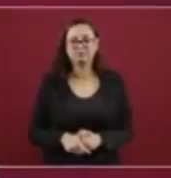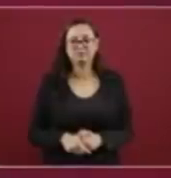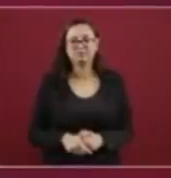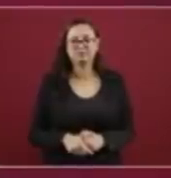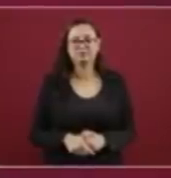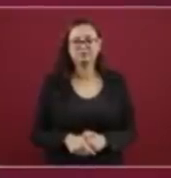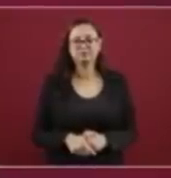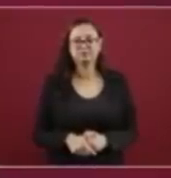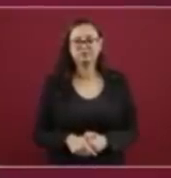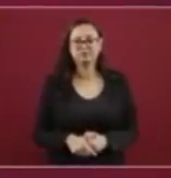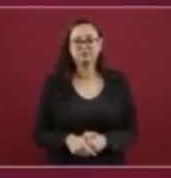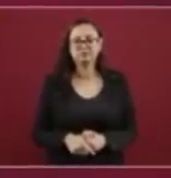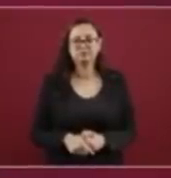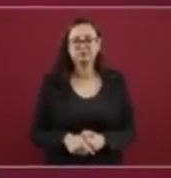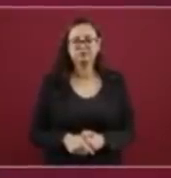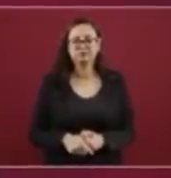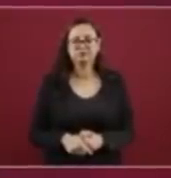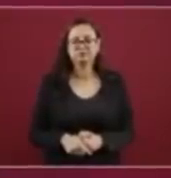los efectos